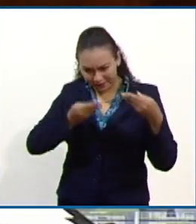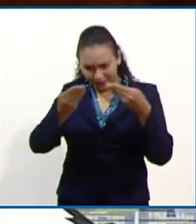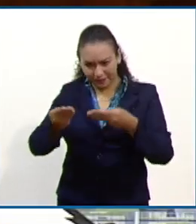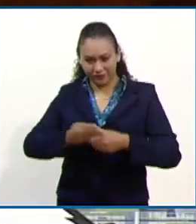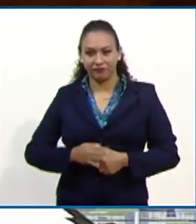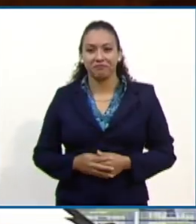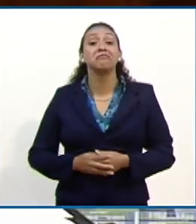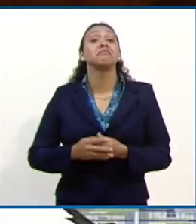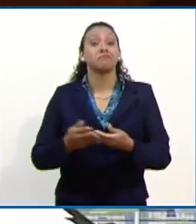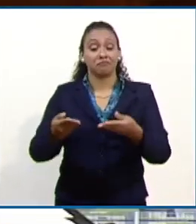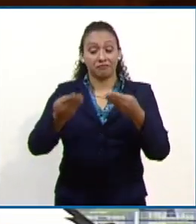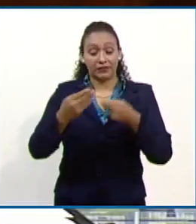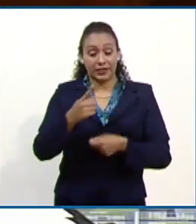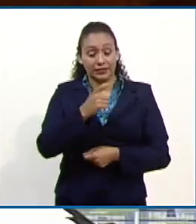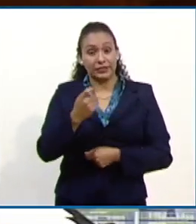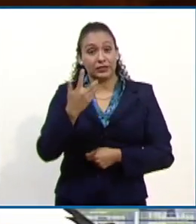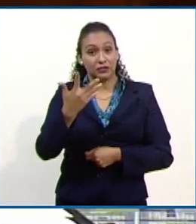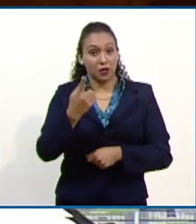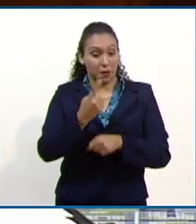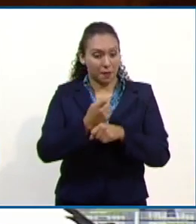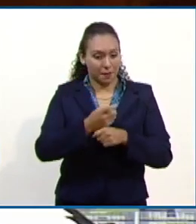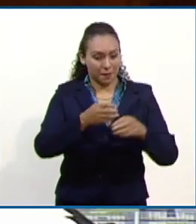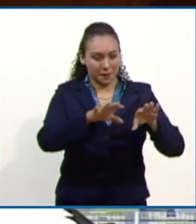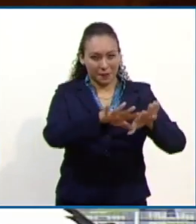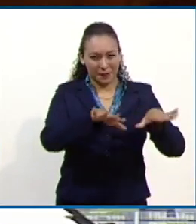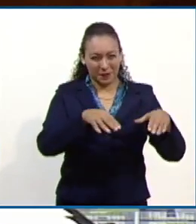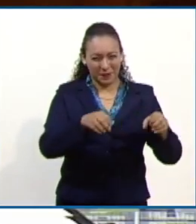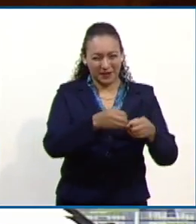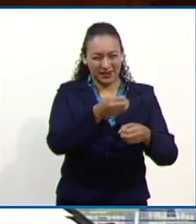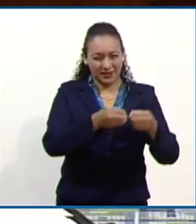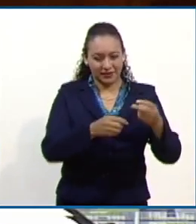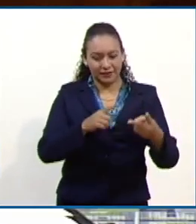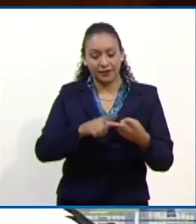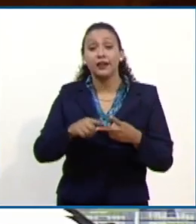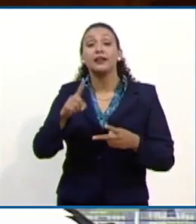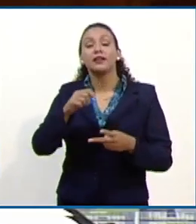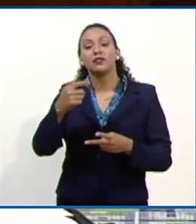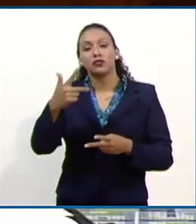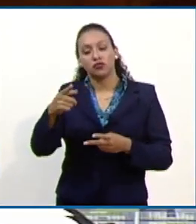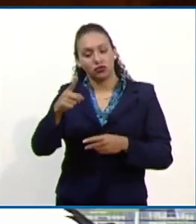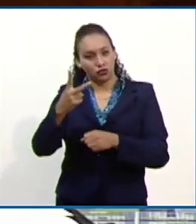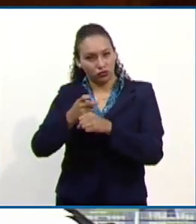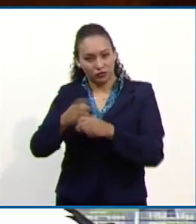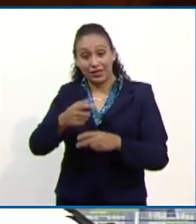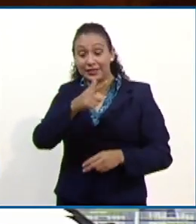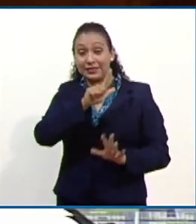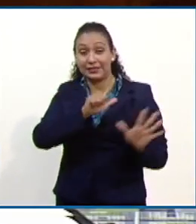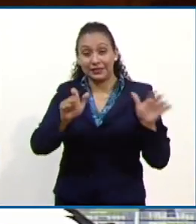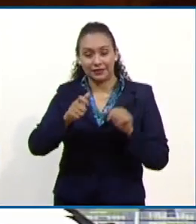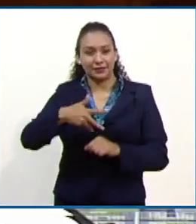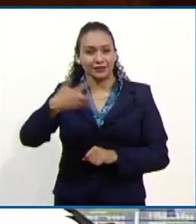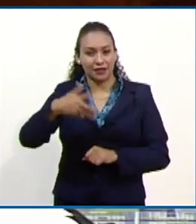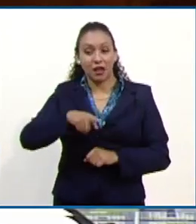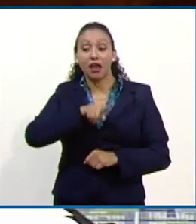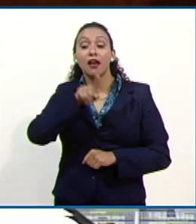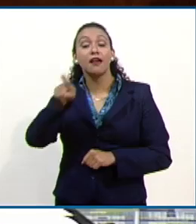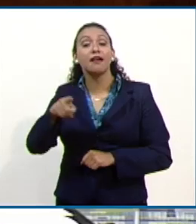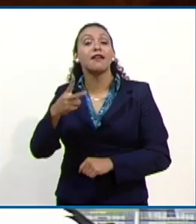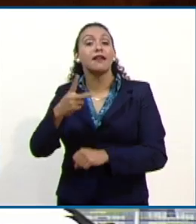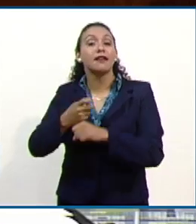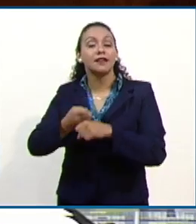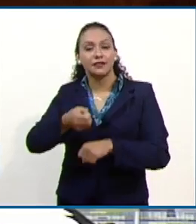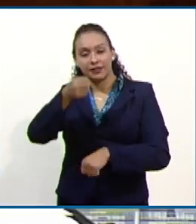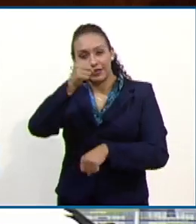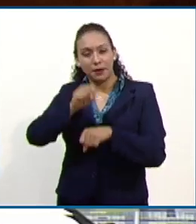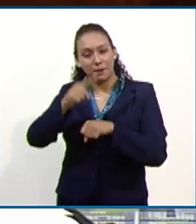Correspondientes, 105 a la primera sala, 78 a la segunda sala, 715 a la Subsecretaría General